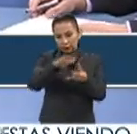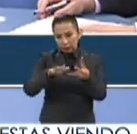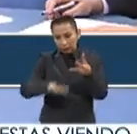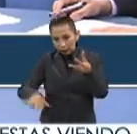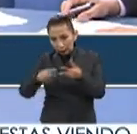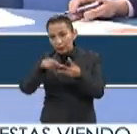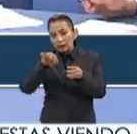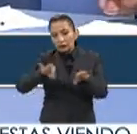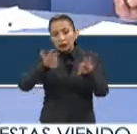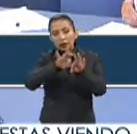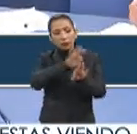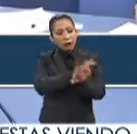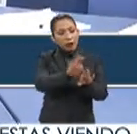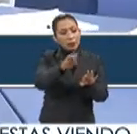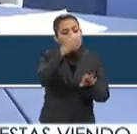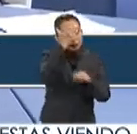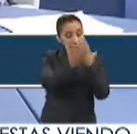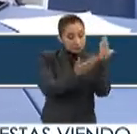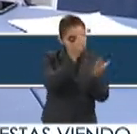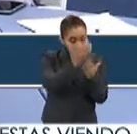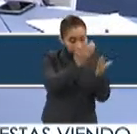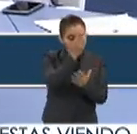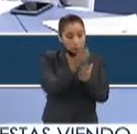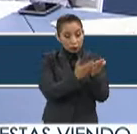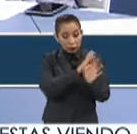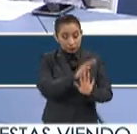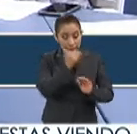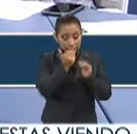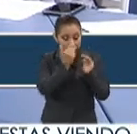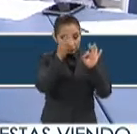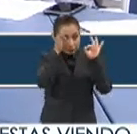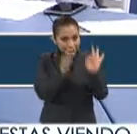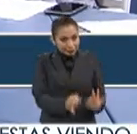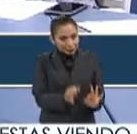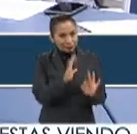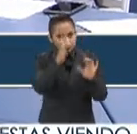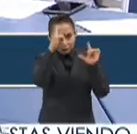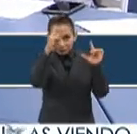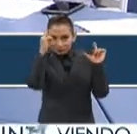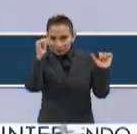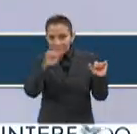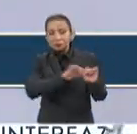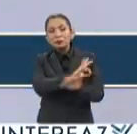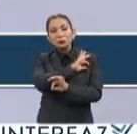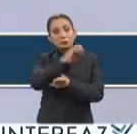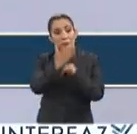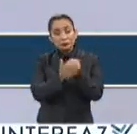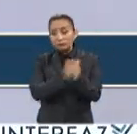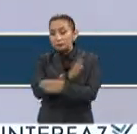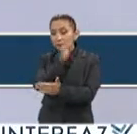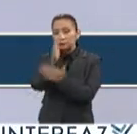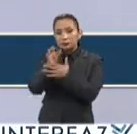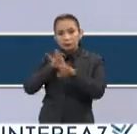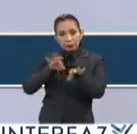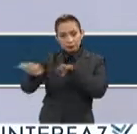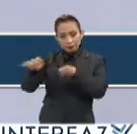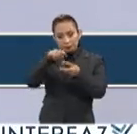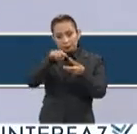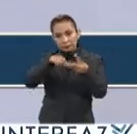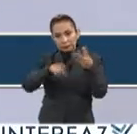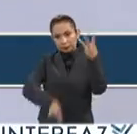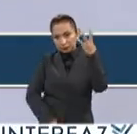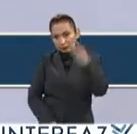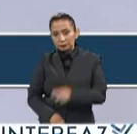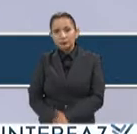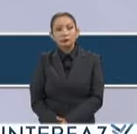áreas principales en las que después de llevar a cabo un proceso formativo pueden insertarse en el campo